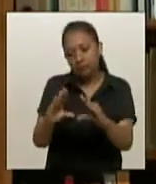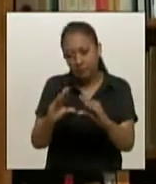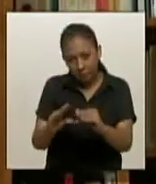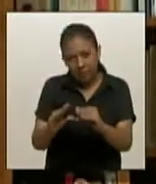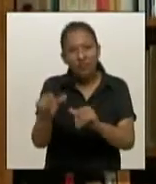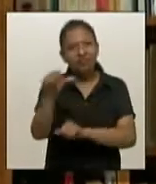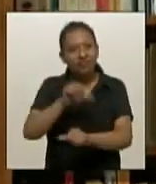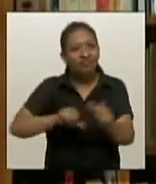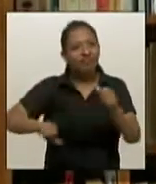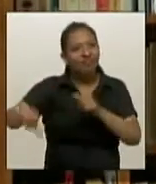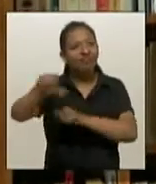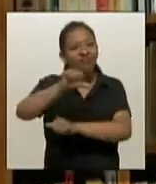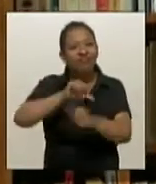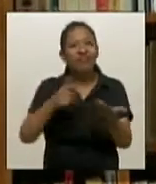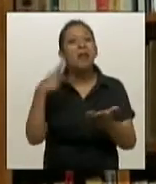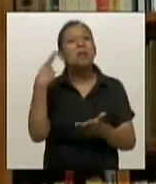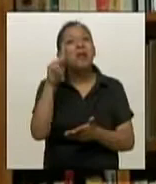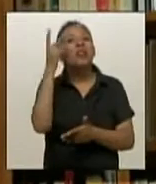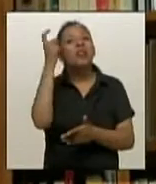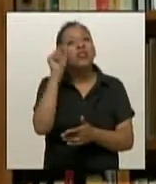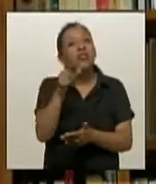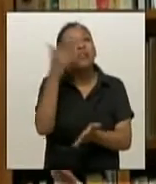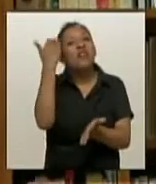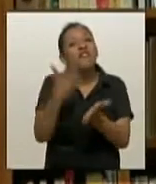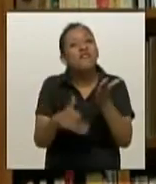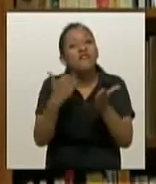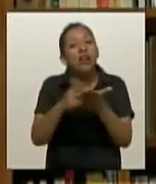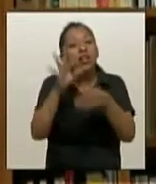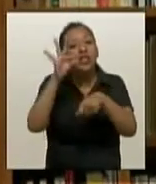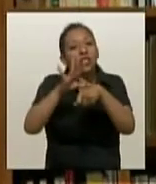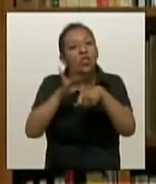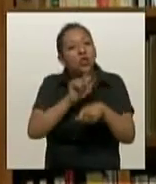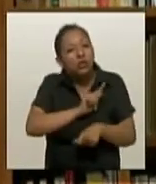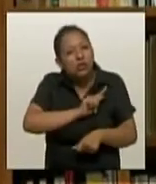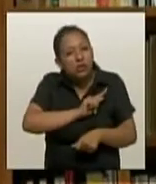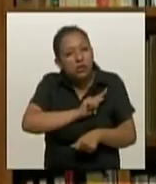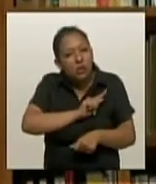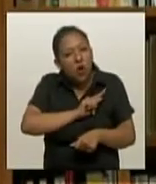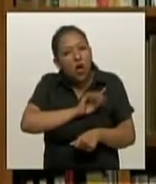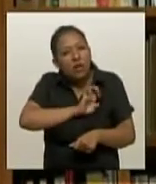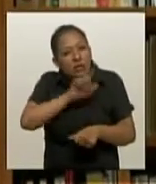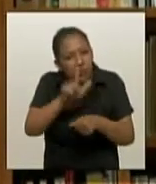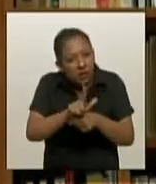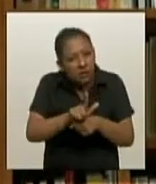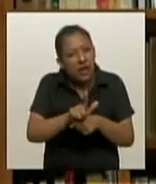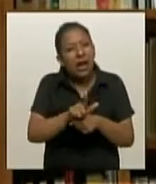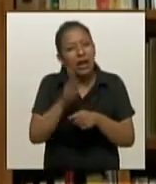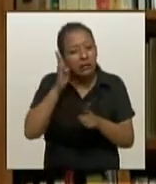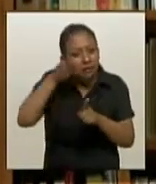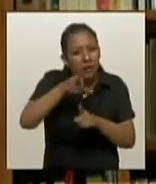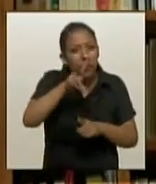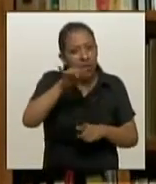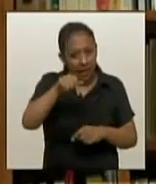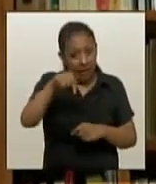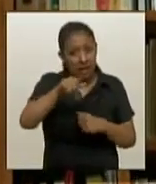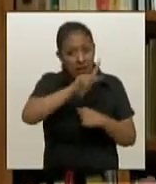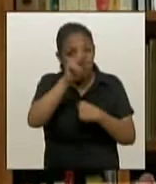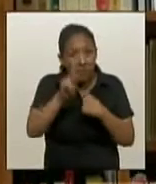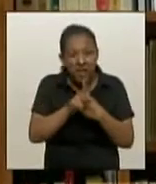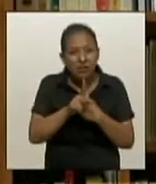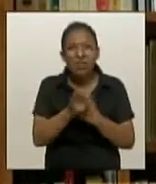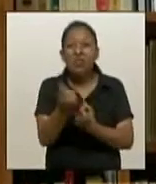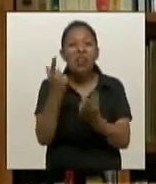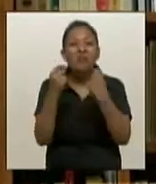¿no? Pero hay una falta también de médicos especializados en VIH en el país, ¿no? Hay una falta porque muchos médicos no le